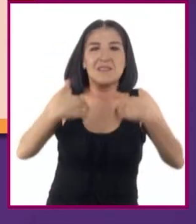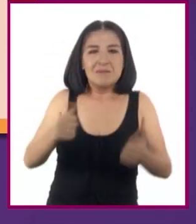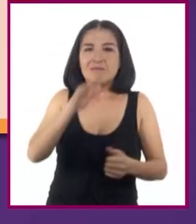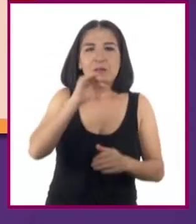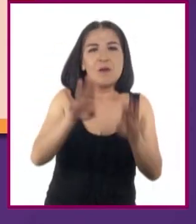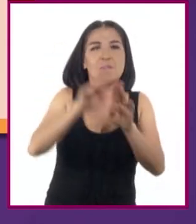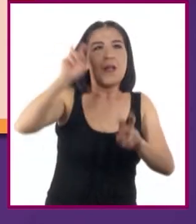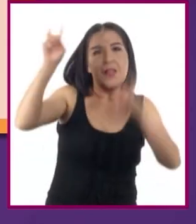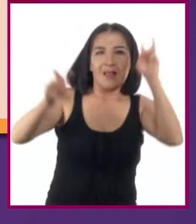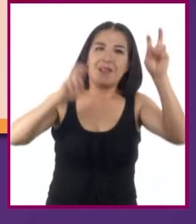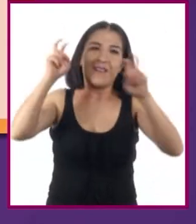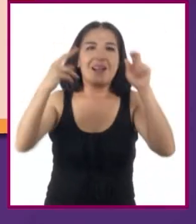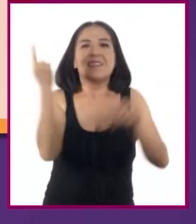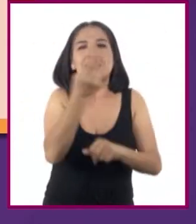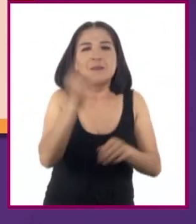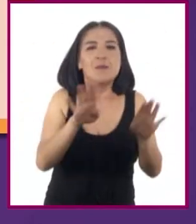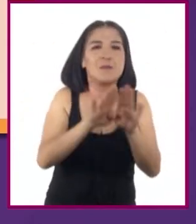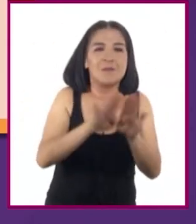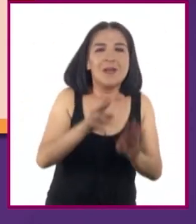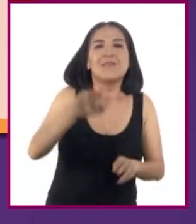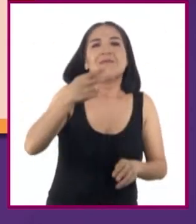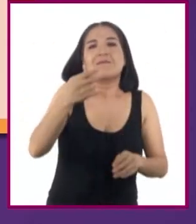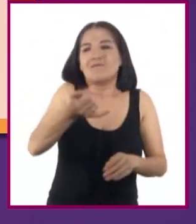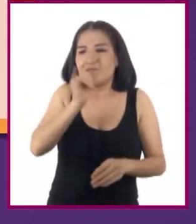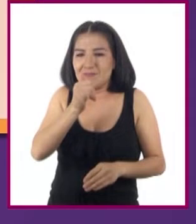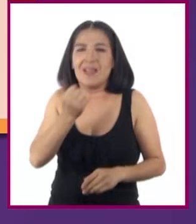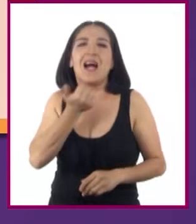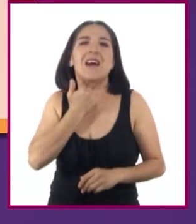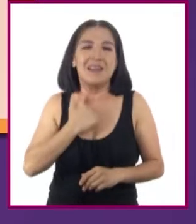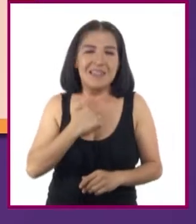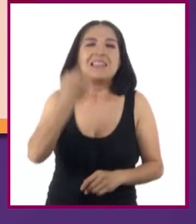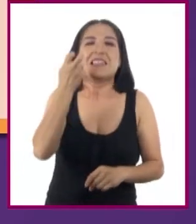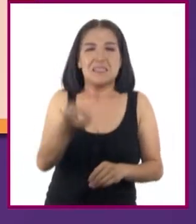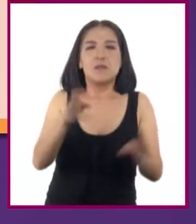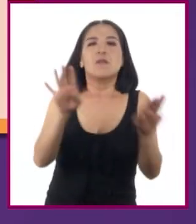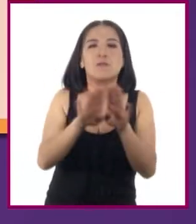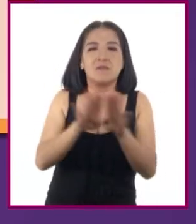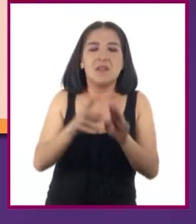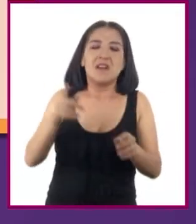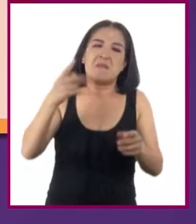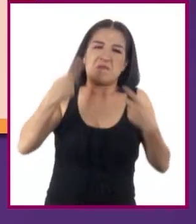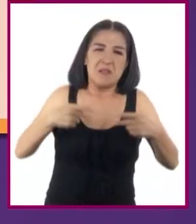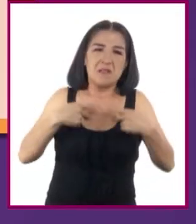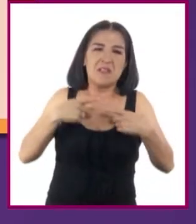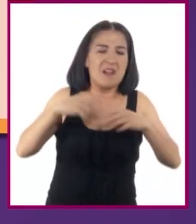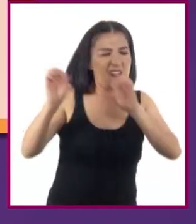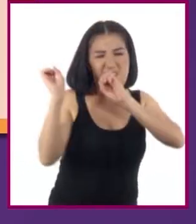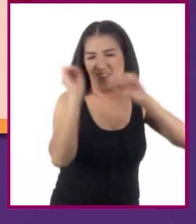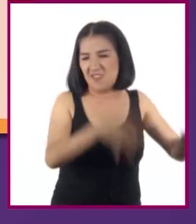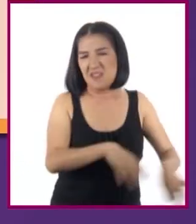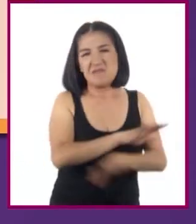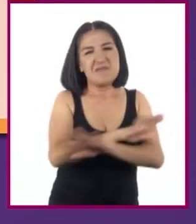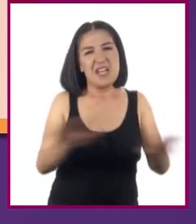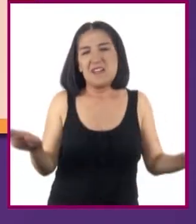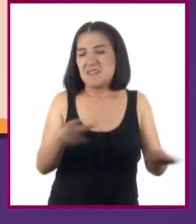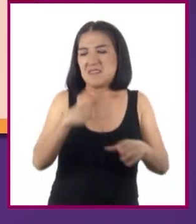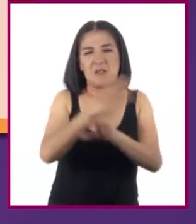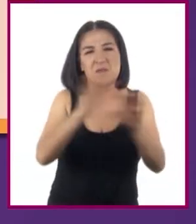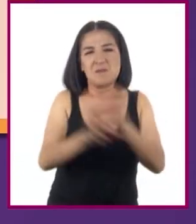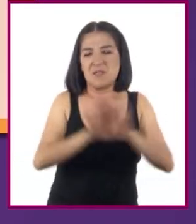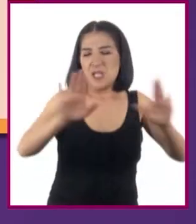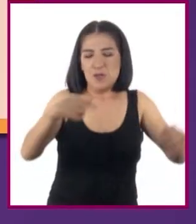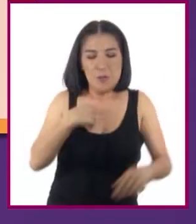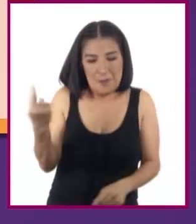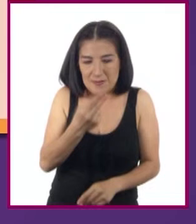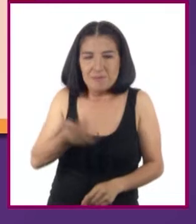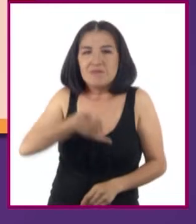la parte psicológica de la dependencia. Entonces las personas se aíslan y dejan sus actividades cotidianas por